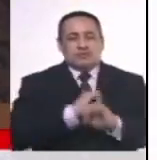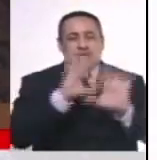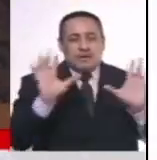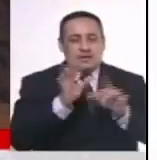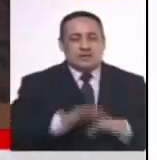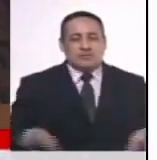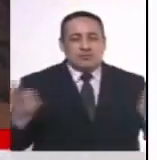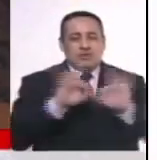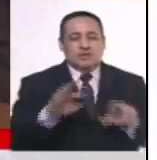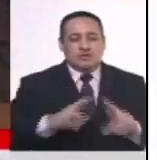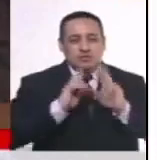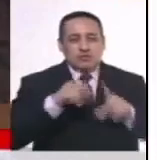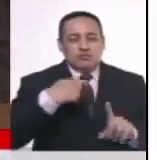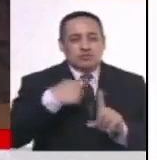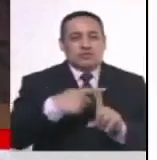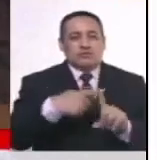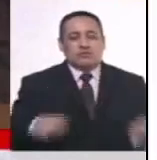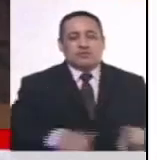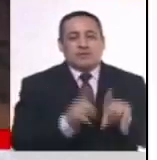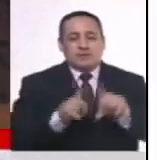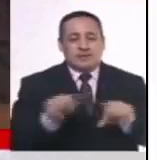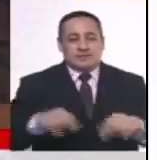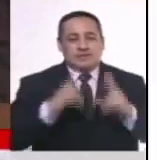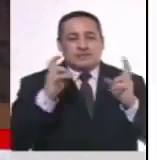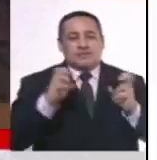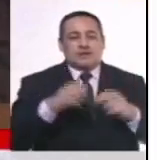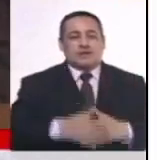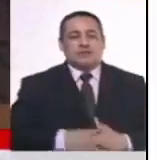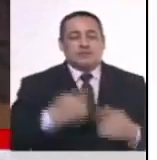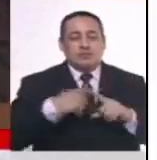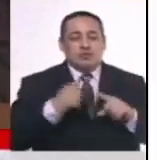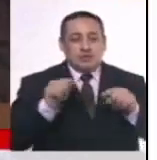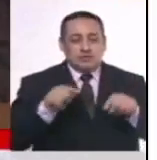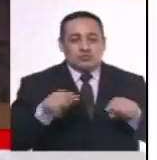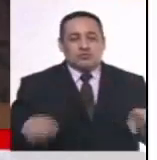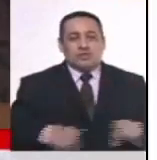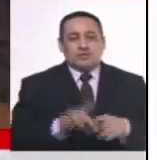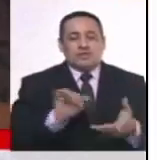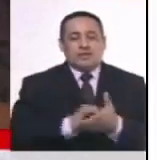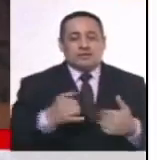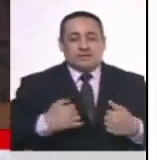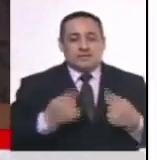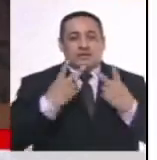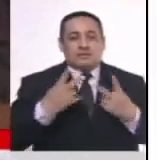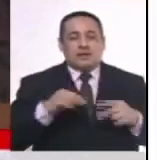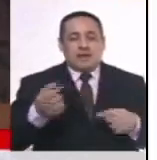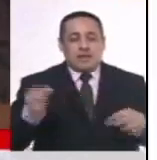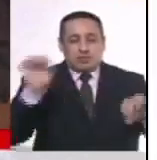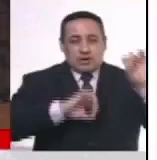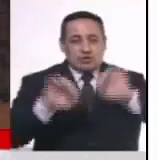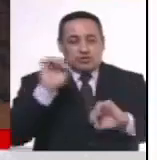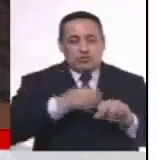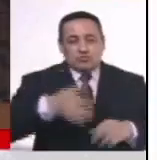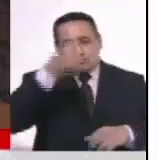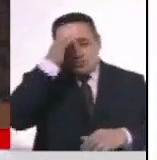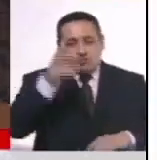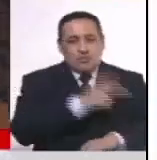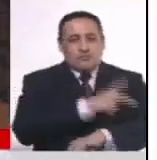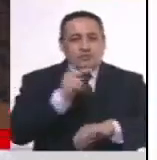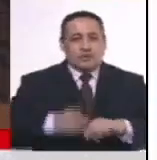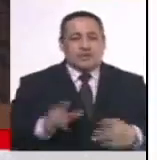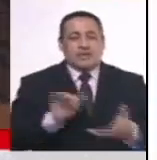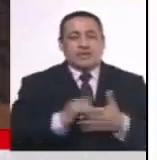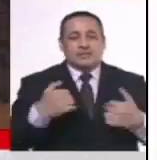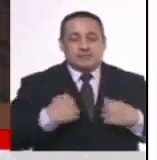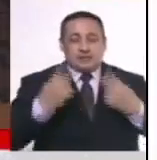la obtención de resultados positivos en este campo, pues a través de sus laboratorios y profesionales que son formados